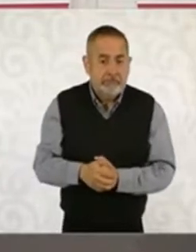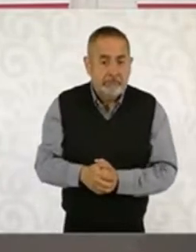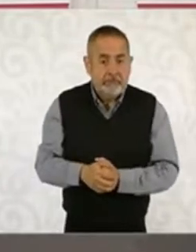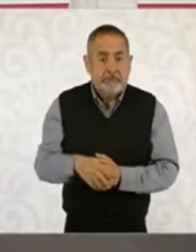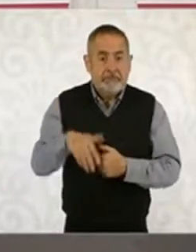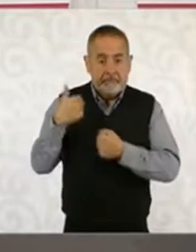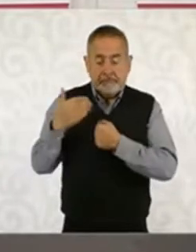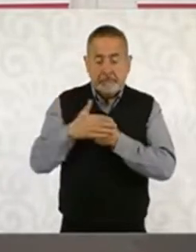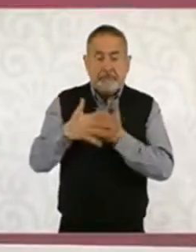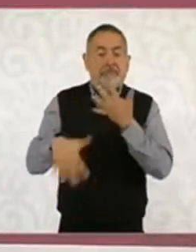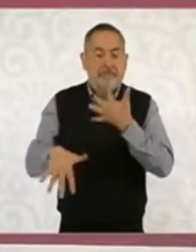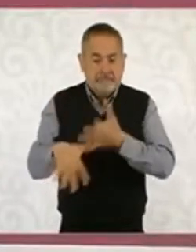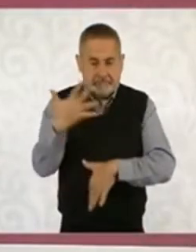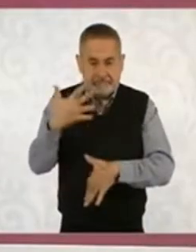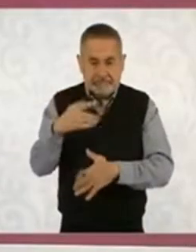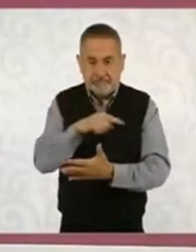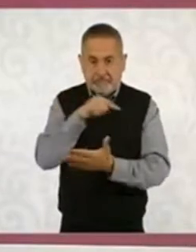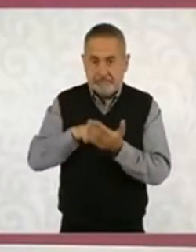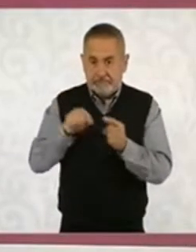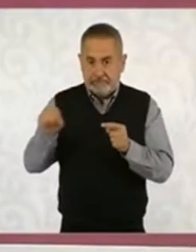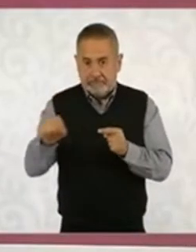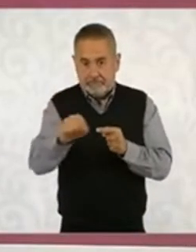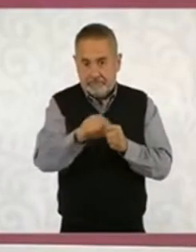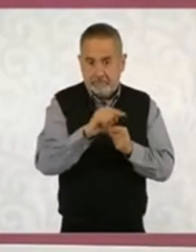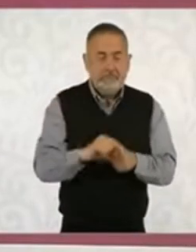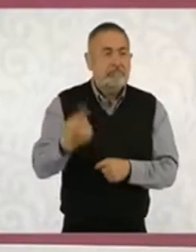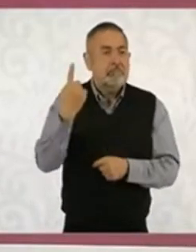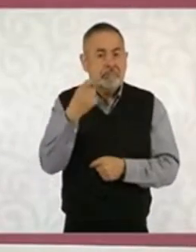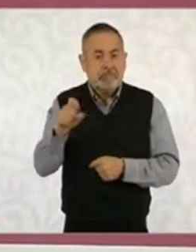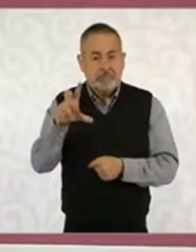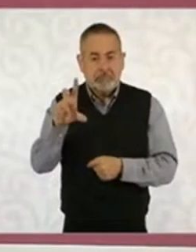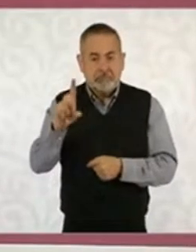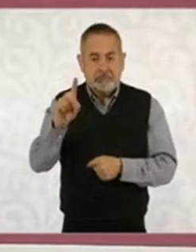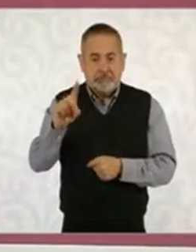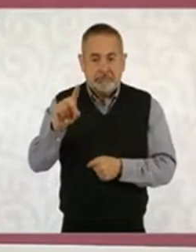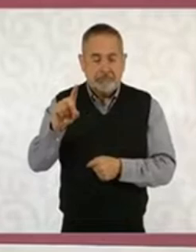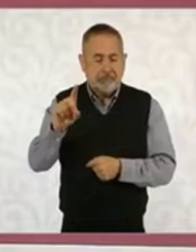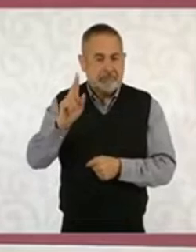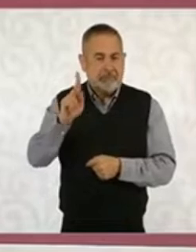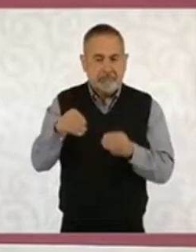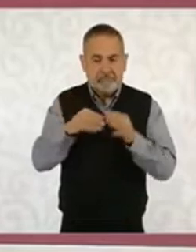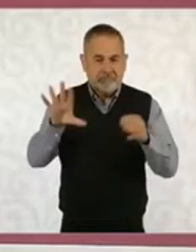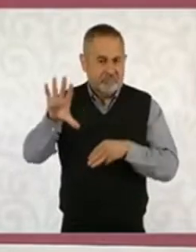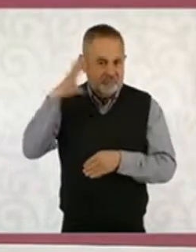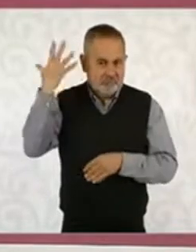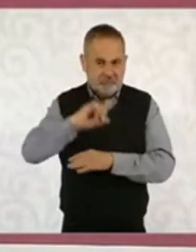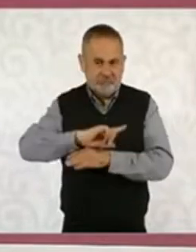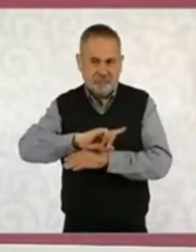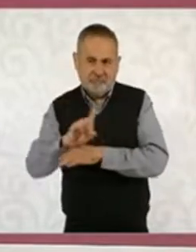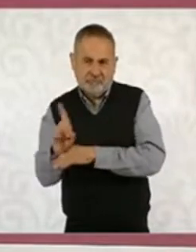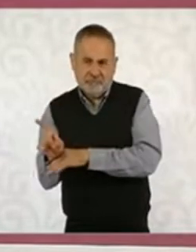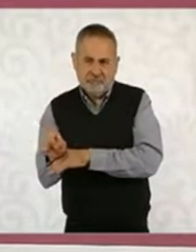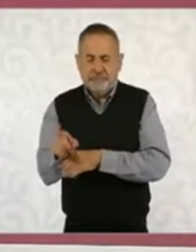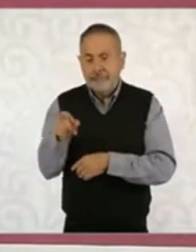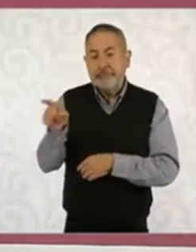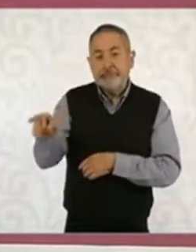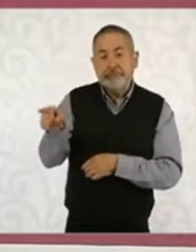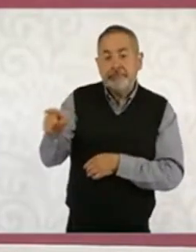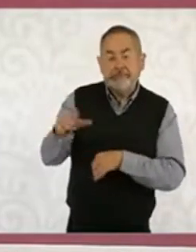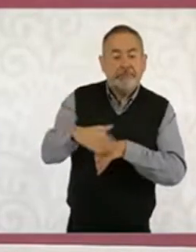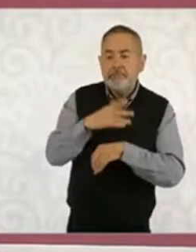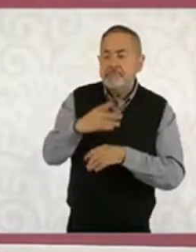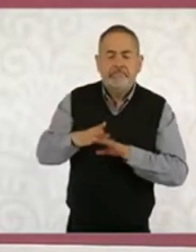la convocatoria para licitar con una velocidad máxima de 130 kilómetros por hora. ¿Por qué 130 kilómetros por hora en este caso? Son